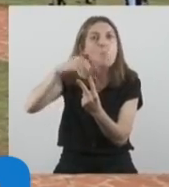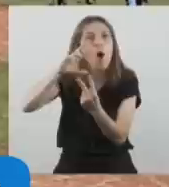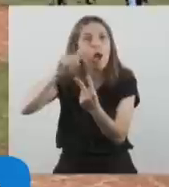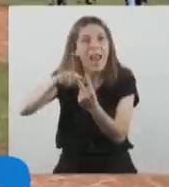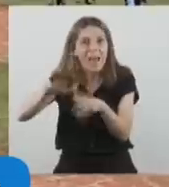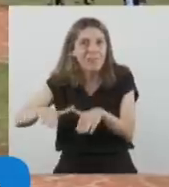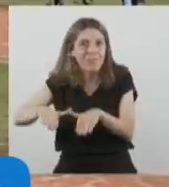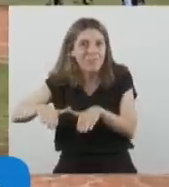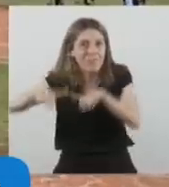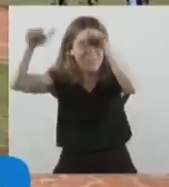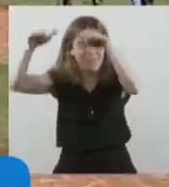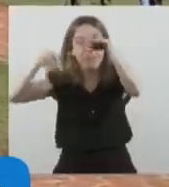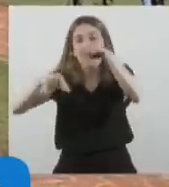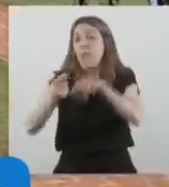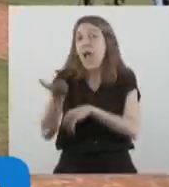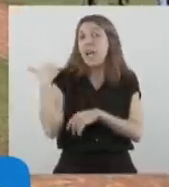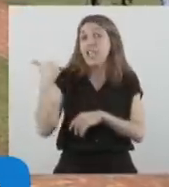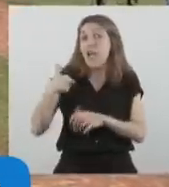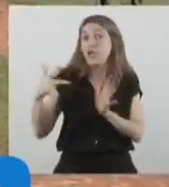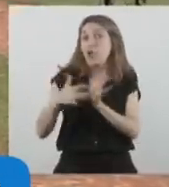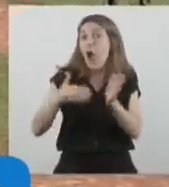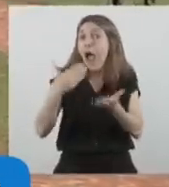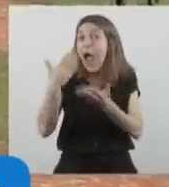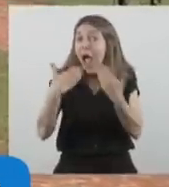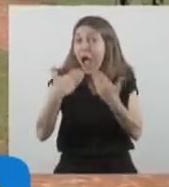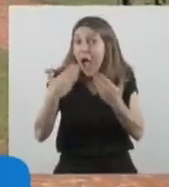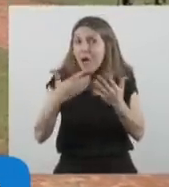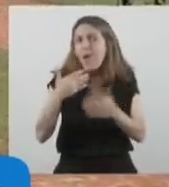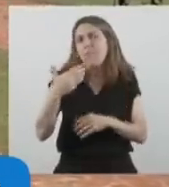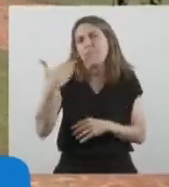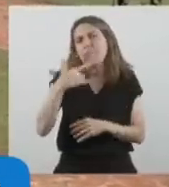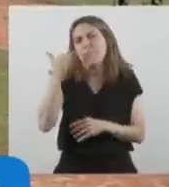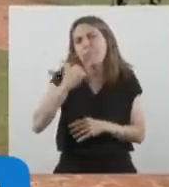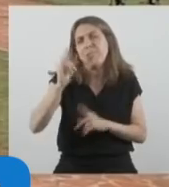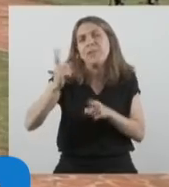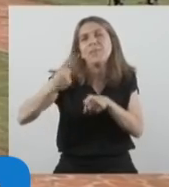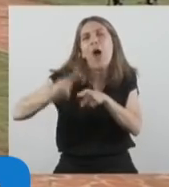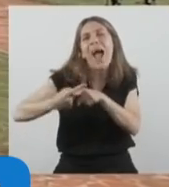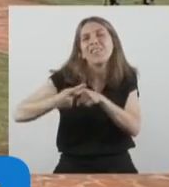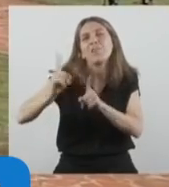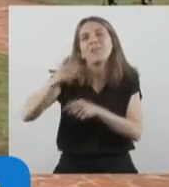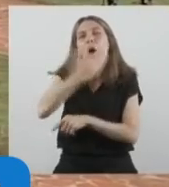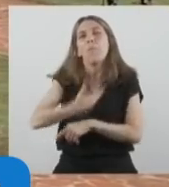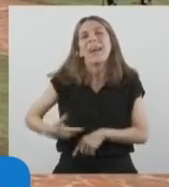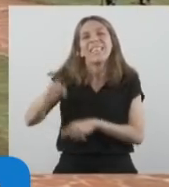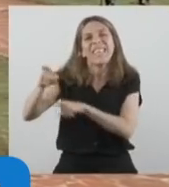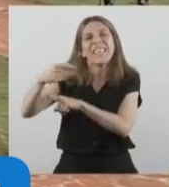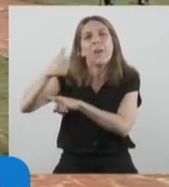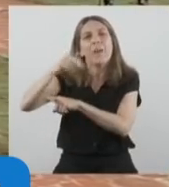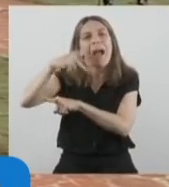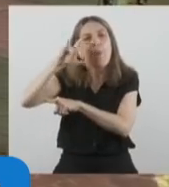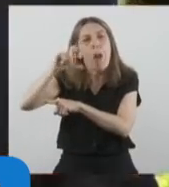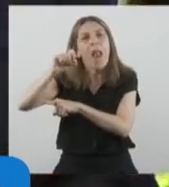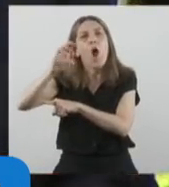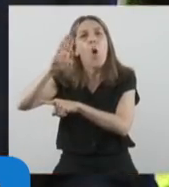ayer me tocó hablar en un acto en que mi querido amigo el presidente andrés manuel lópez obrador